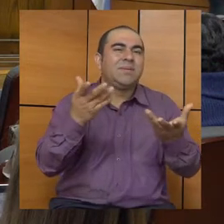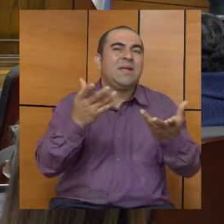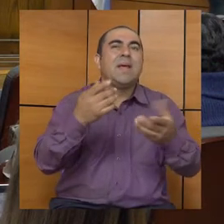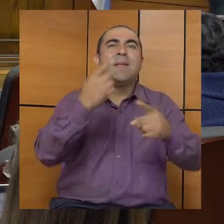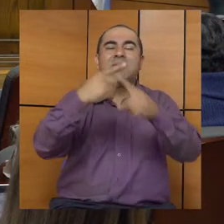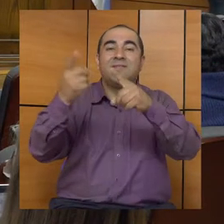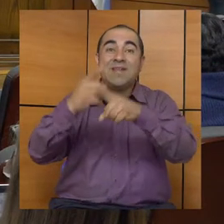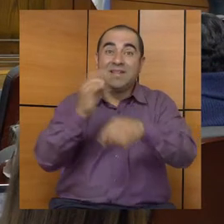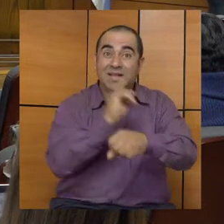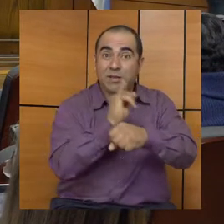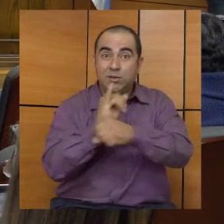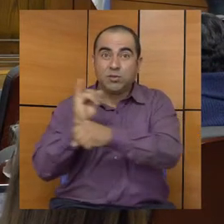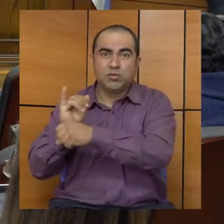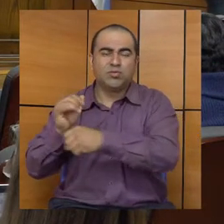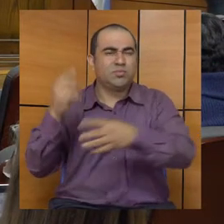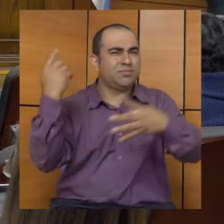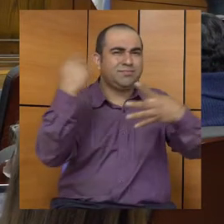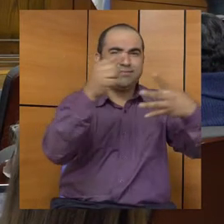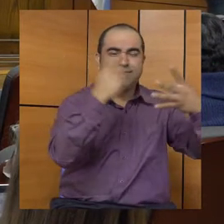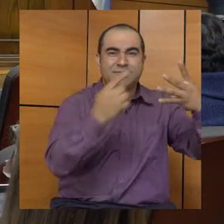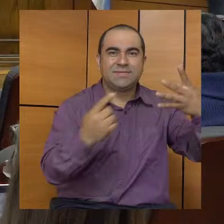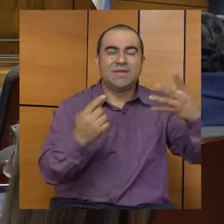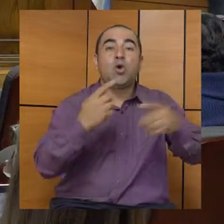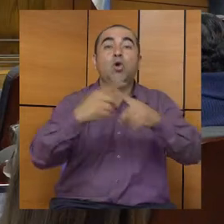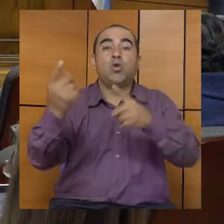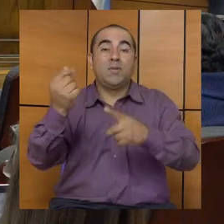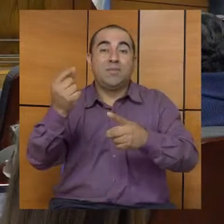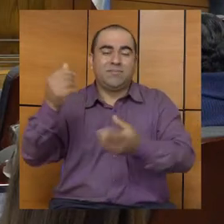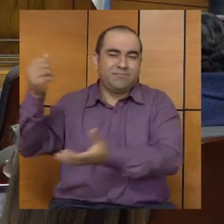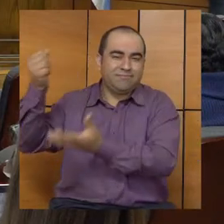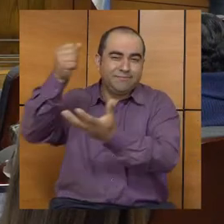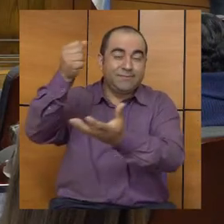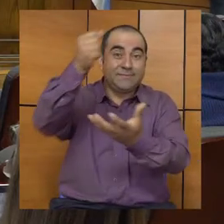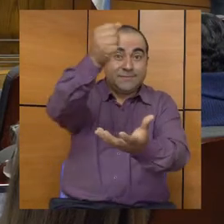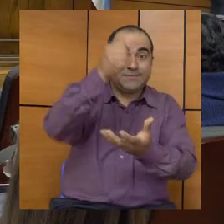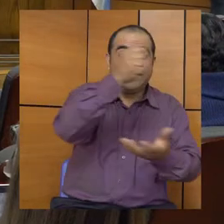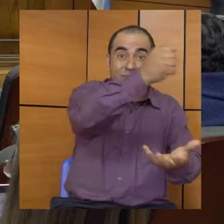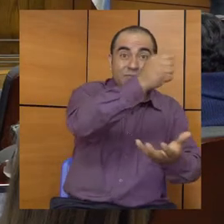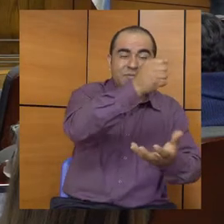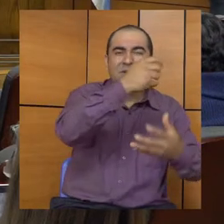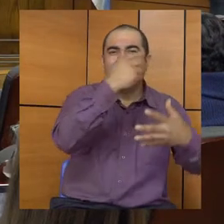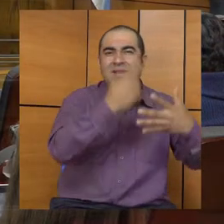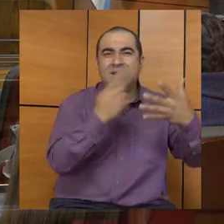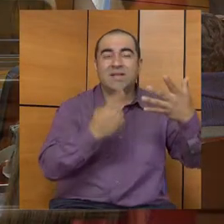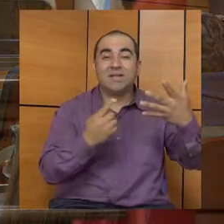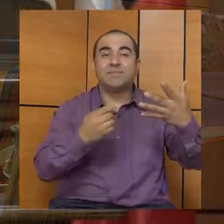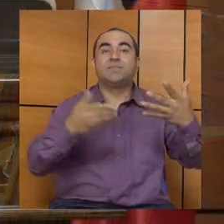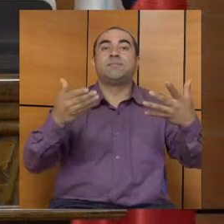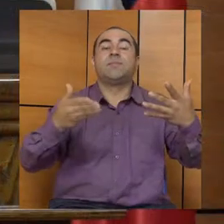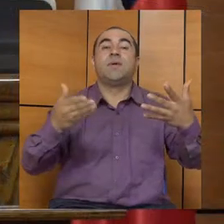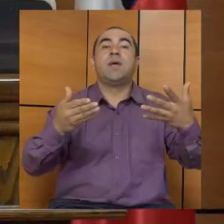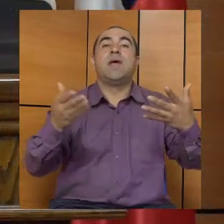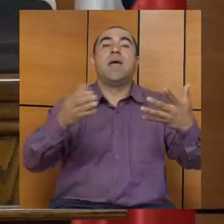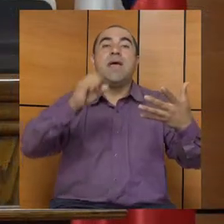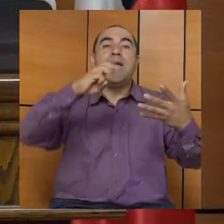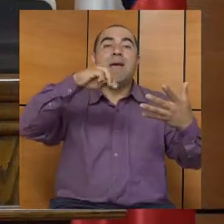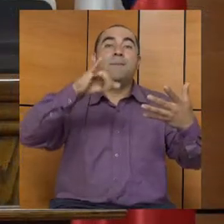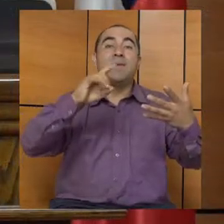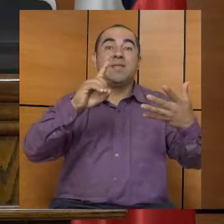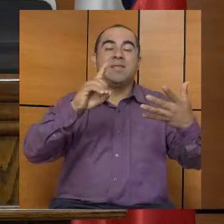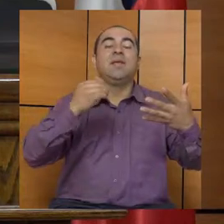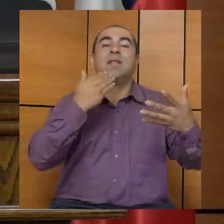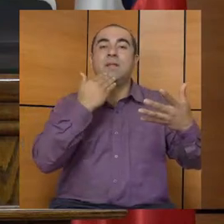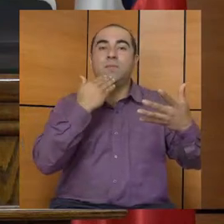instituciones. Primero, quien pone los fondos a partir del proyecto presentado por las instituciones, que es la ANID,